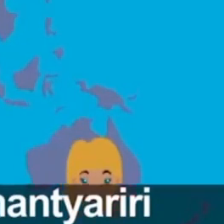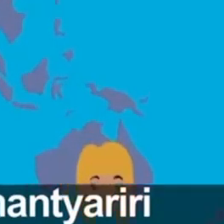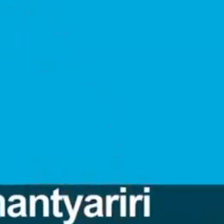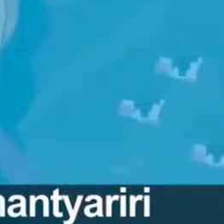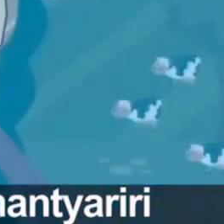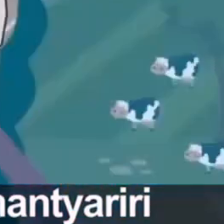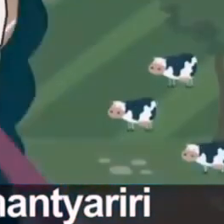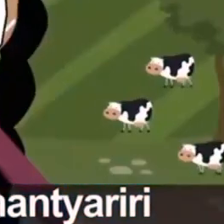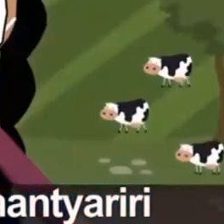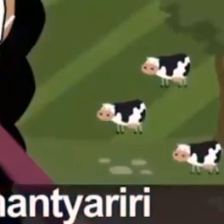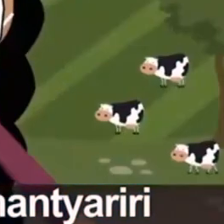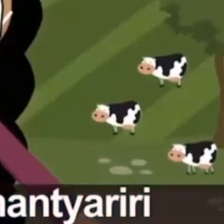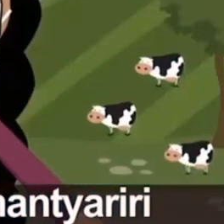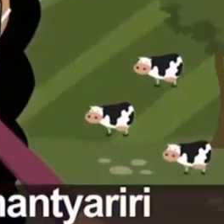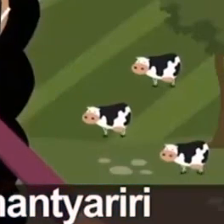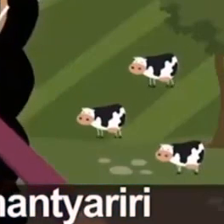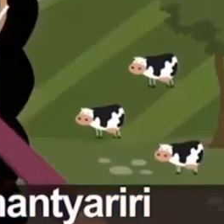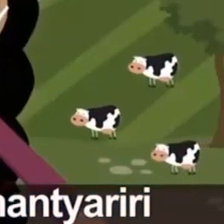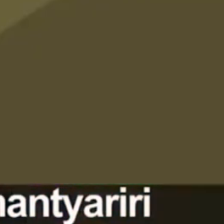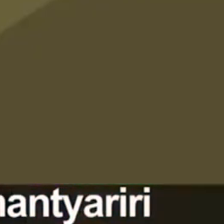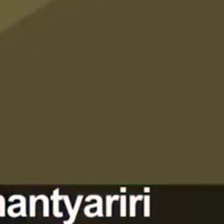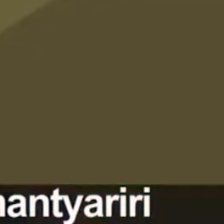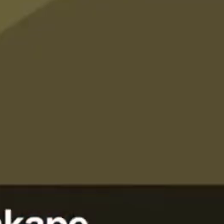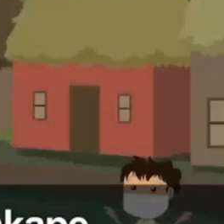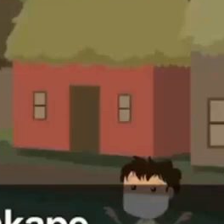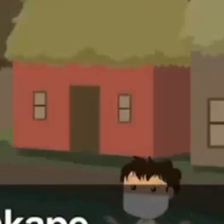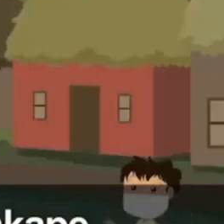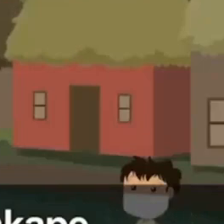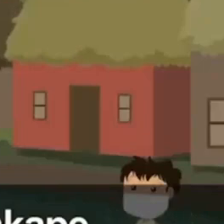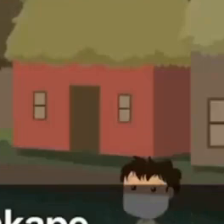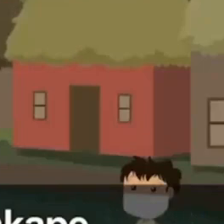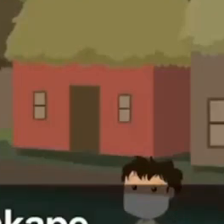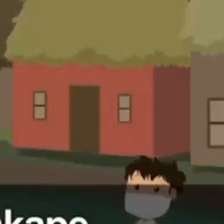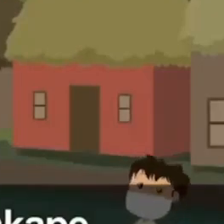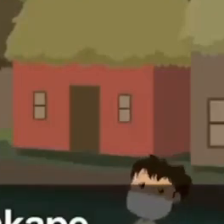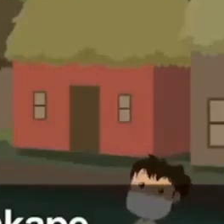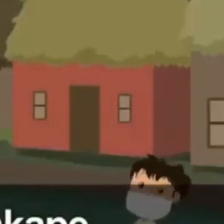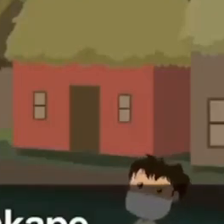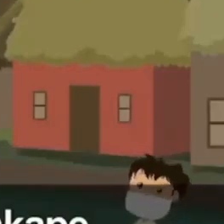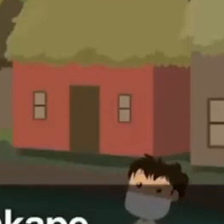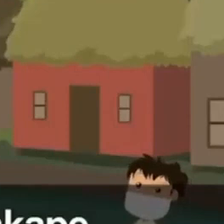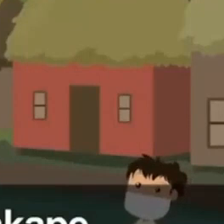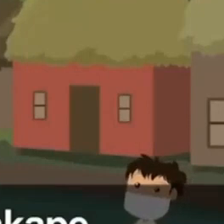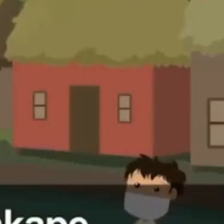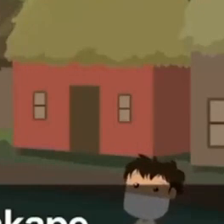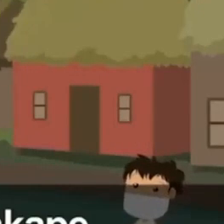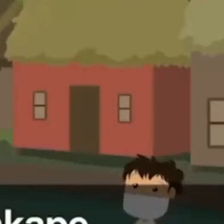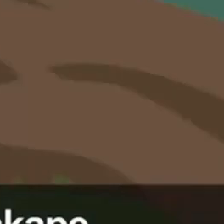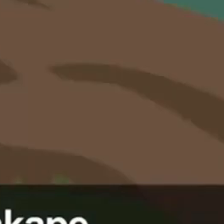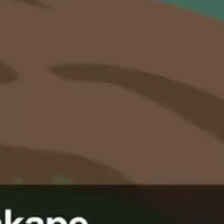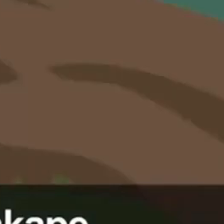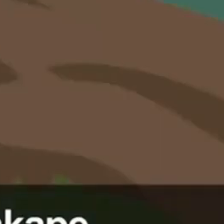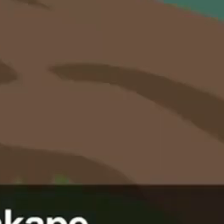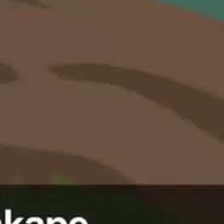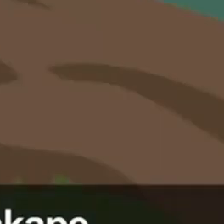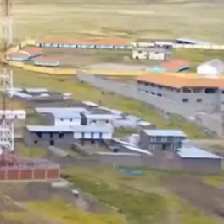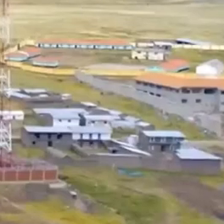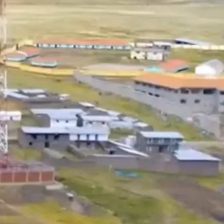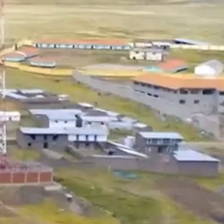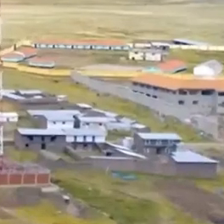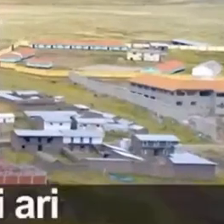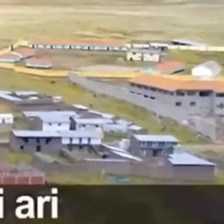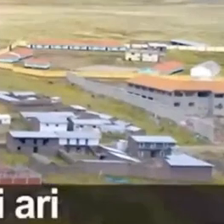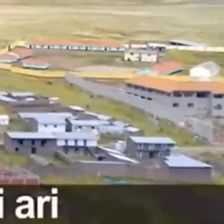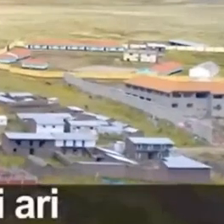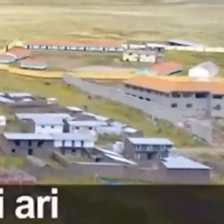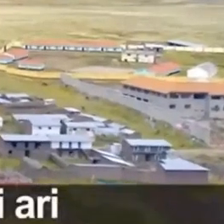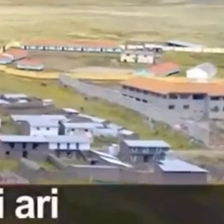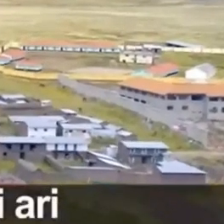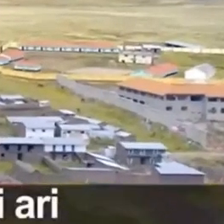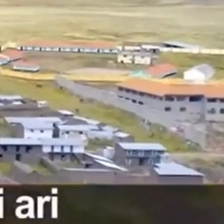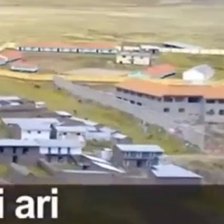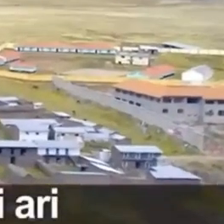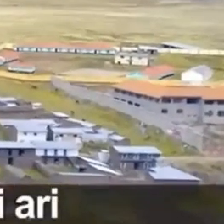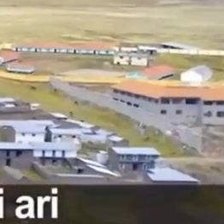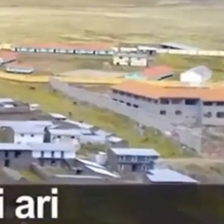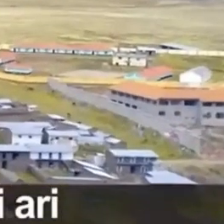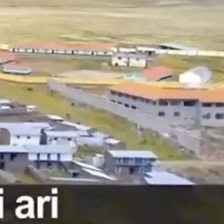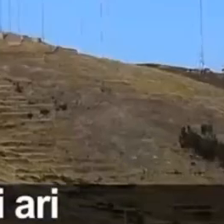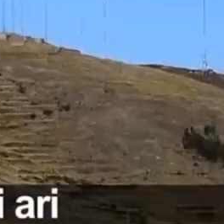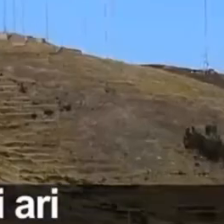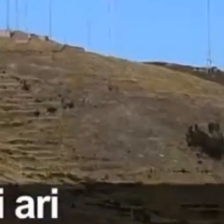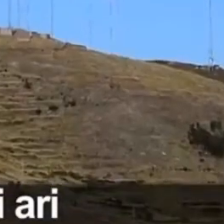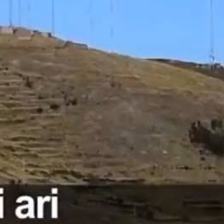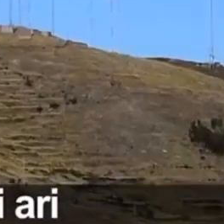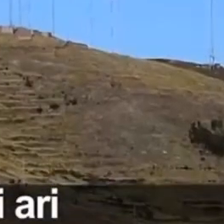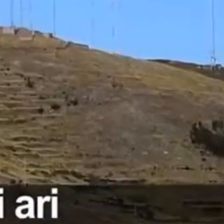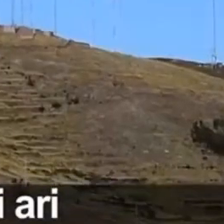yecharone pincaje manchari di piña yetiri. Aisa ti uvame tanta chiri terica pishaninka pe. Uvakera ari antena